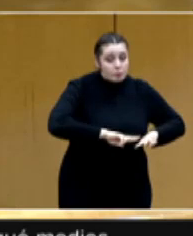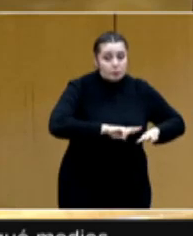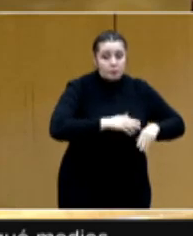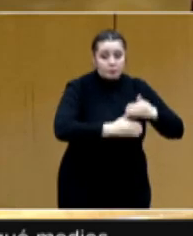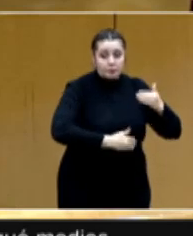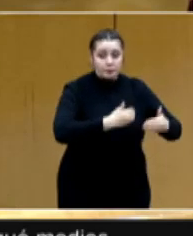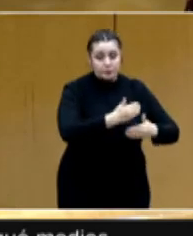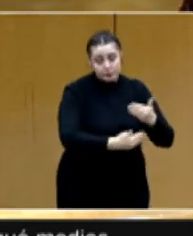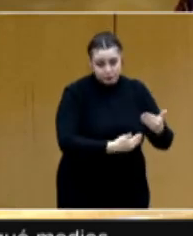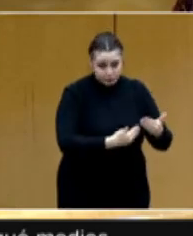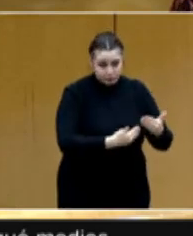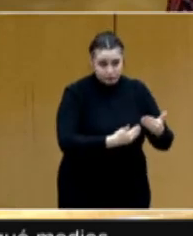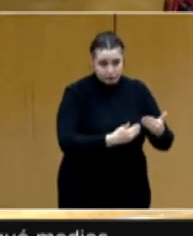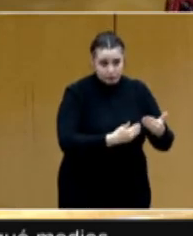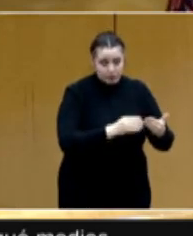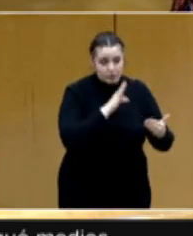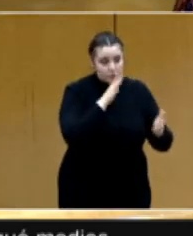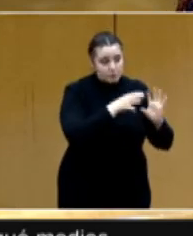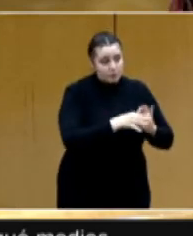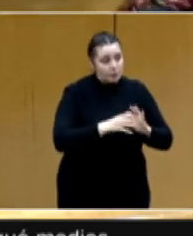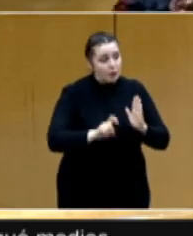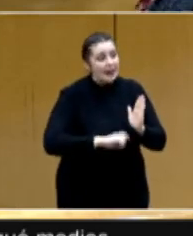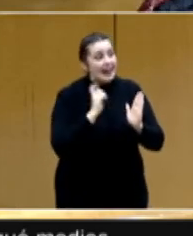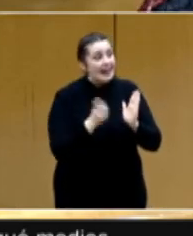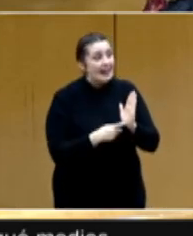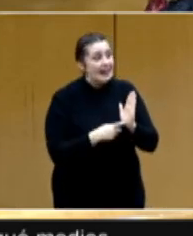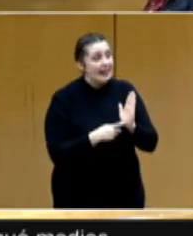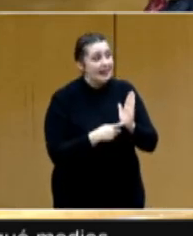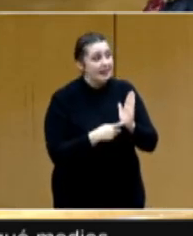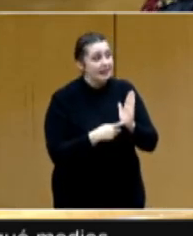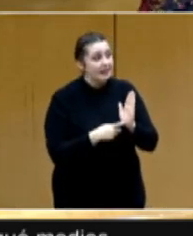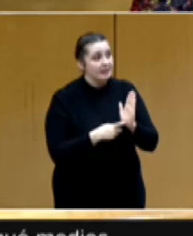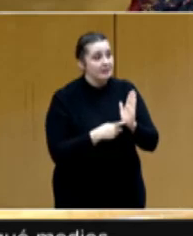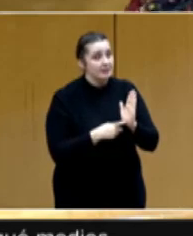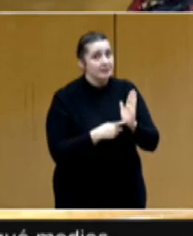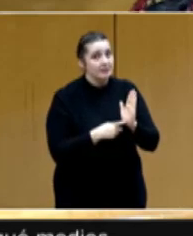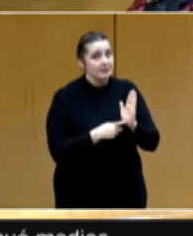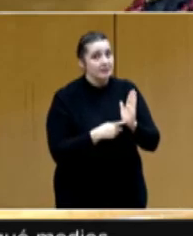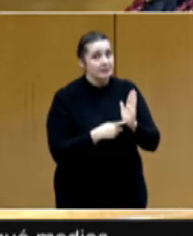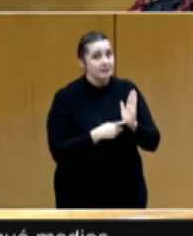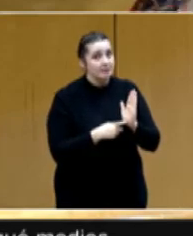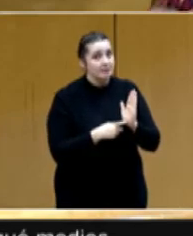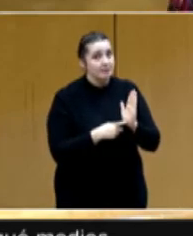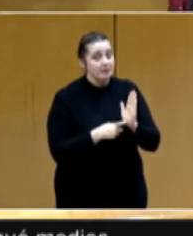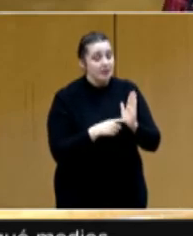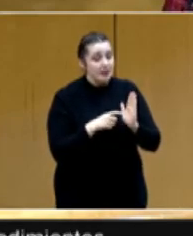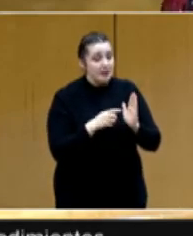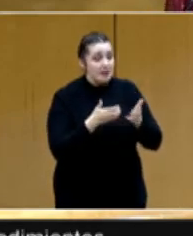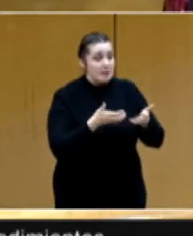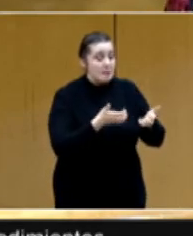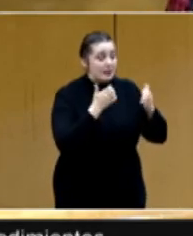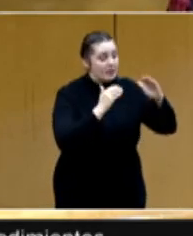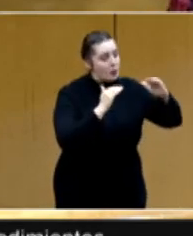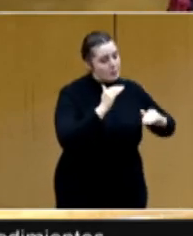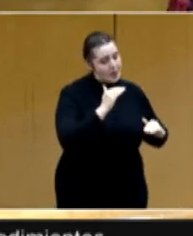resolvieron Con arreglo a una ley que es menos beneficiosa que el actual exige